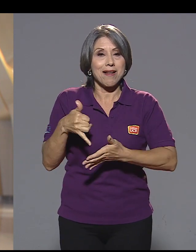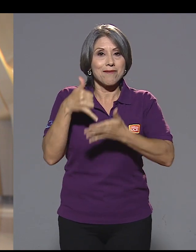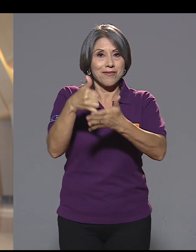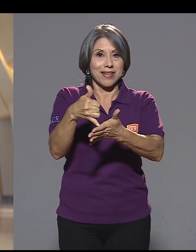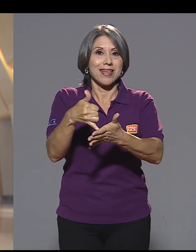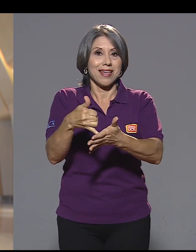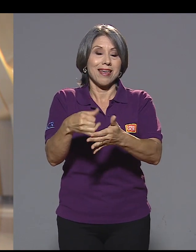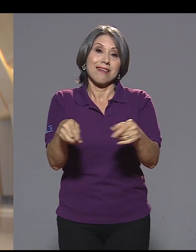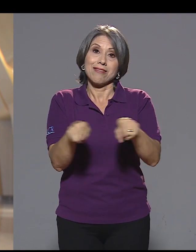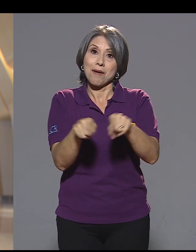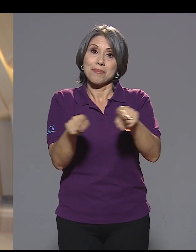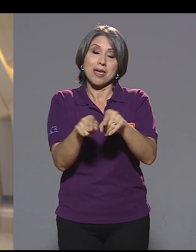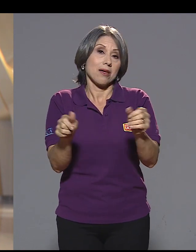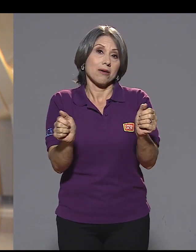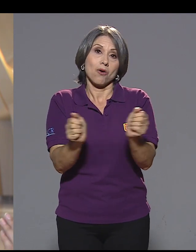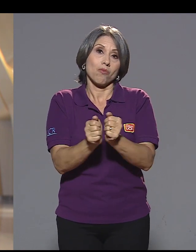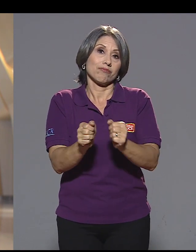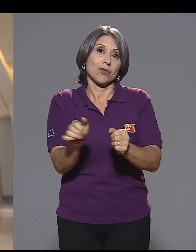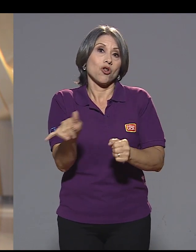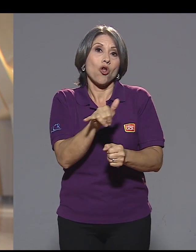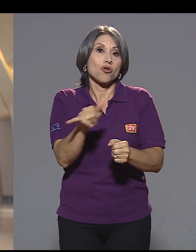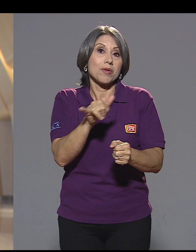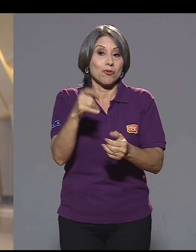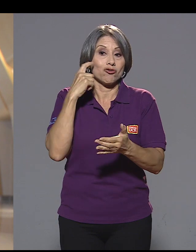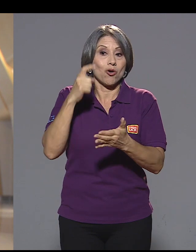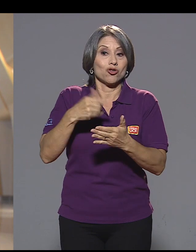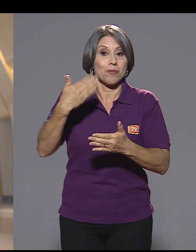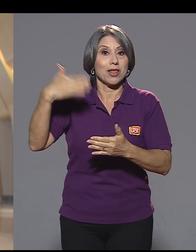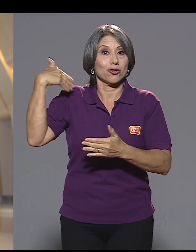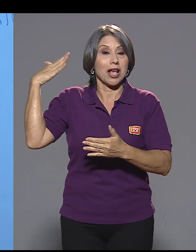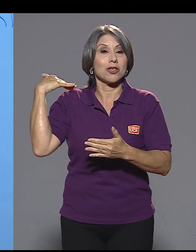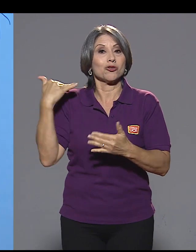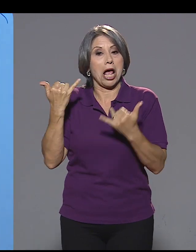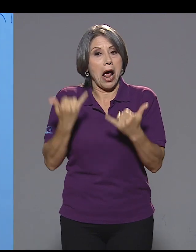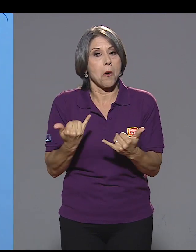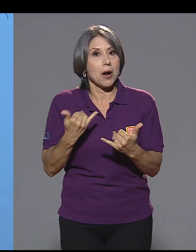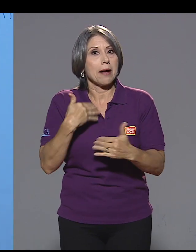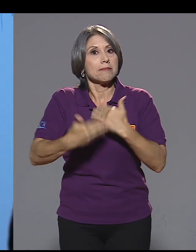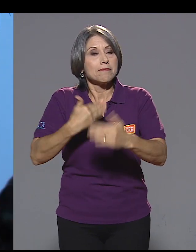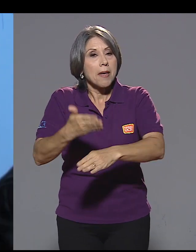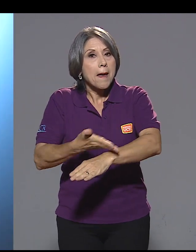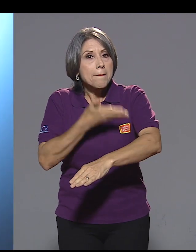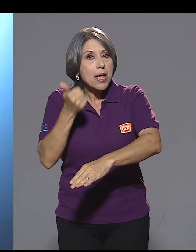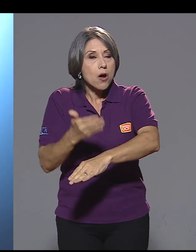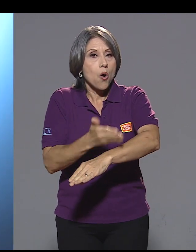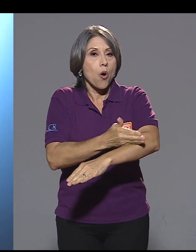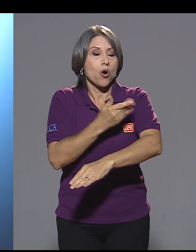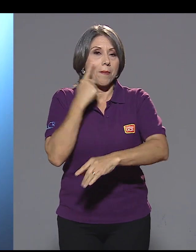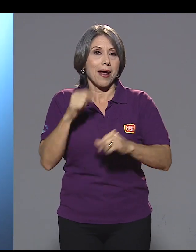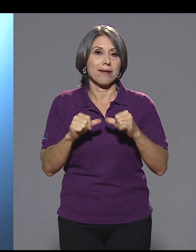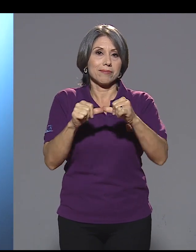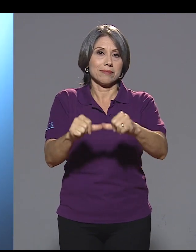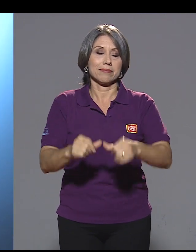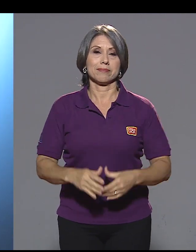inclusive las mismas reconocimientos que recibieron en años anteriores para seguir con la buena práctica.